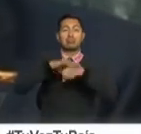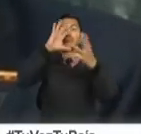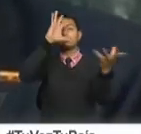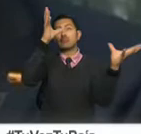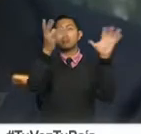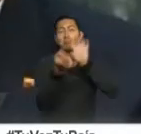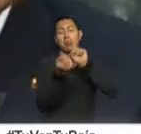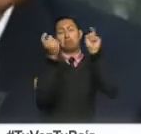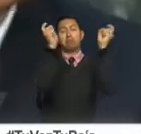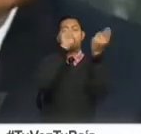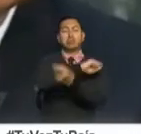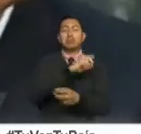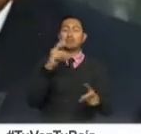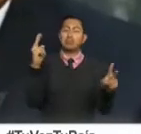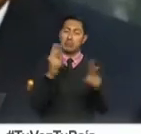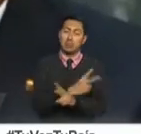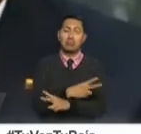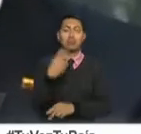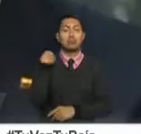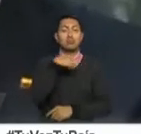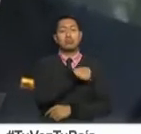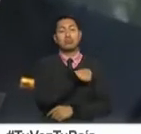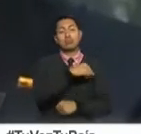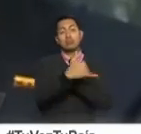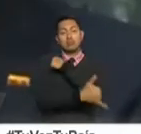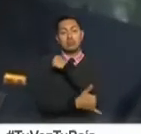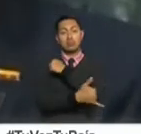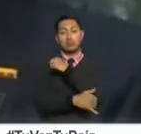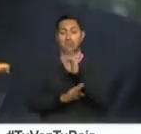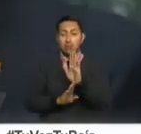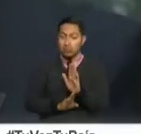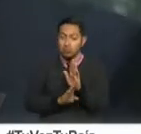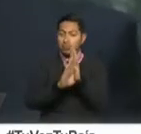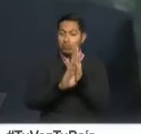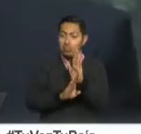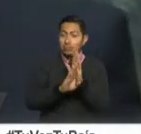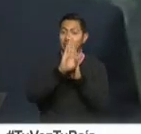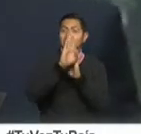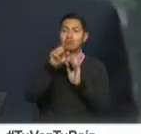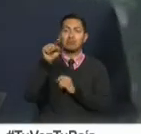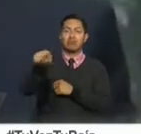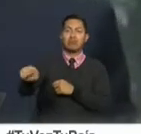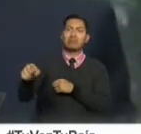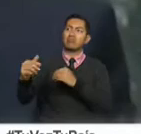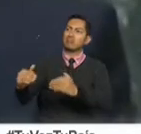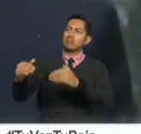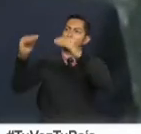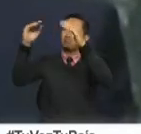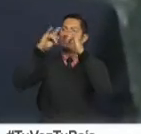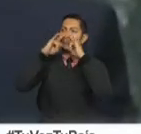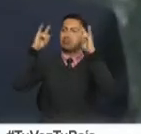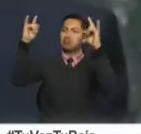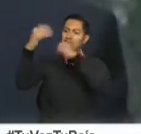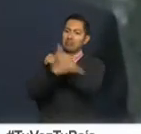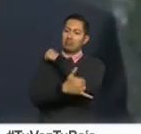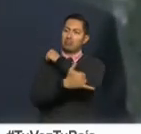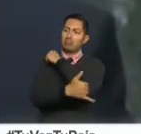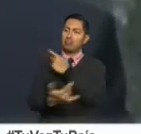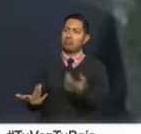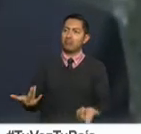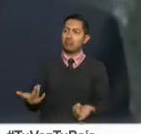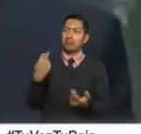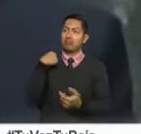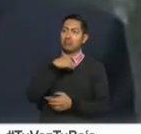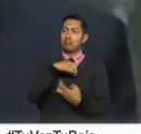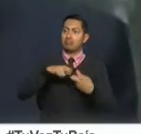Y somos los países en desarrollo los que pagamos, sin duda alguna, los costos más altos. Tenemos